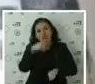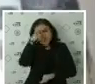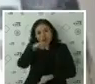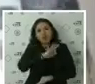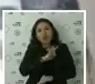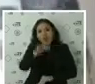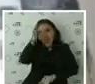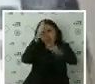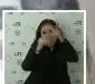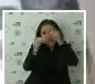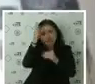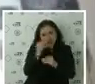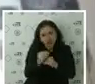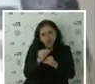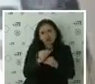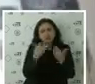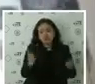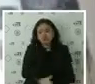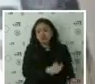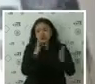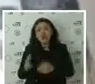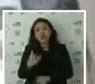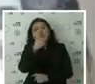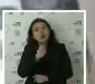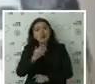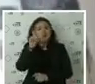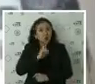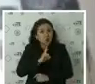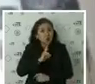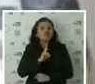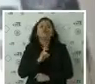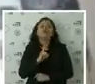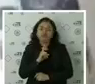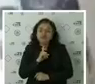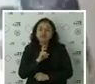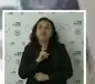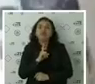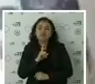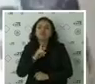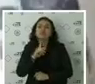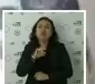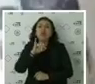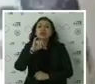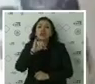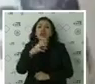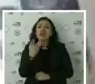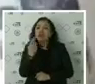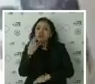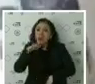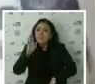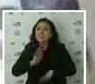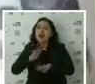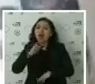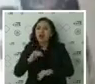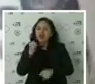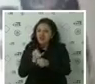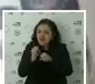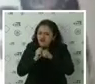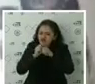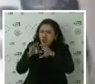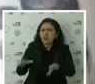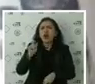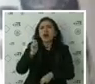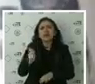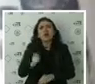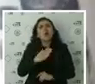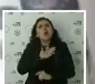uno aprender. Y en el género, sí, incrementar este tipo de información sobre